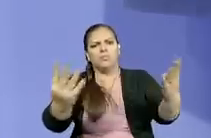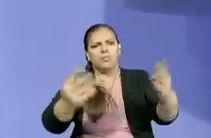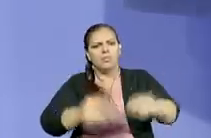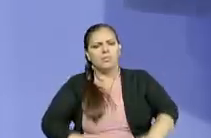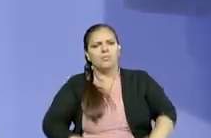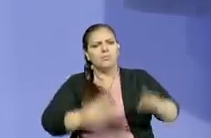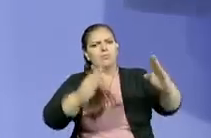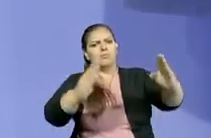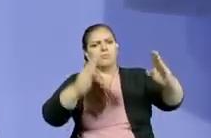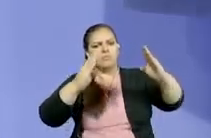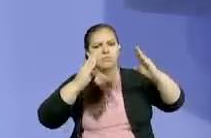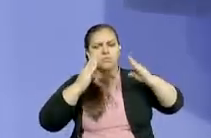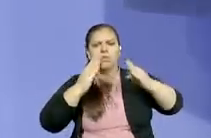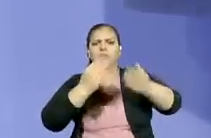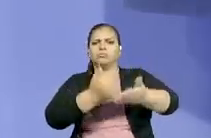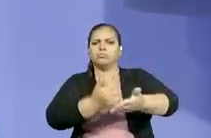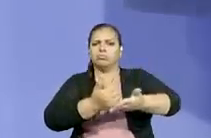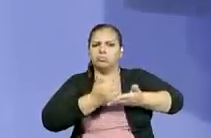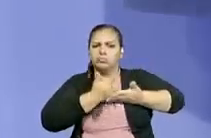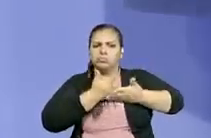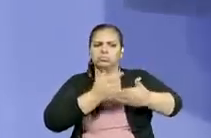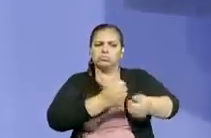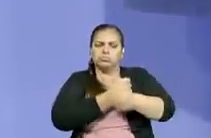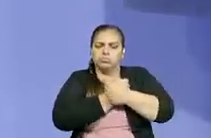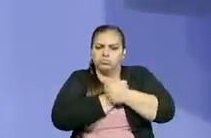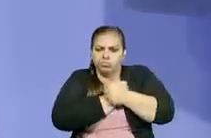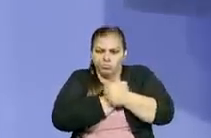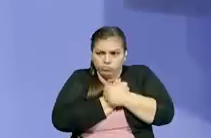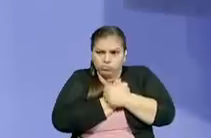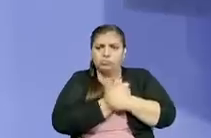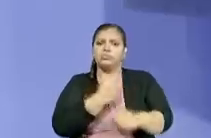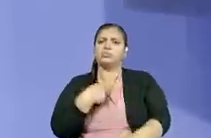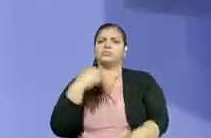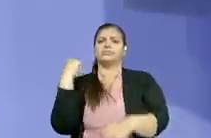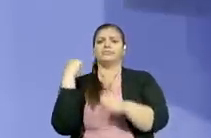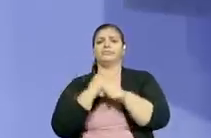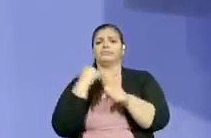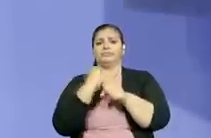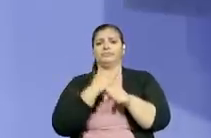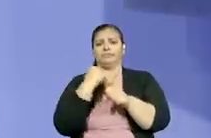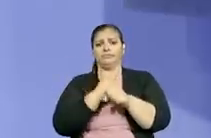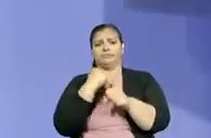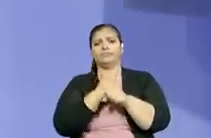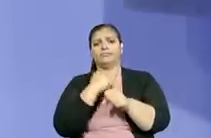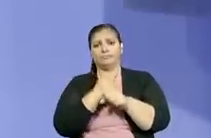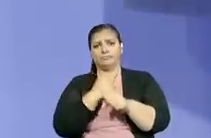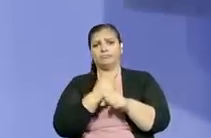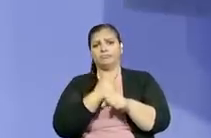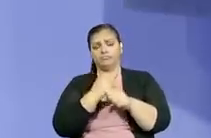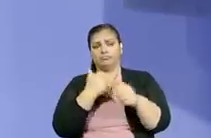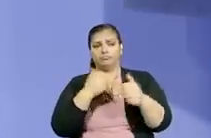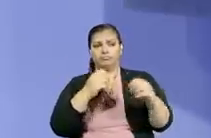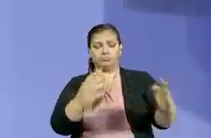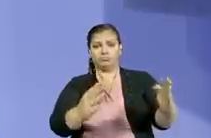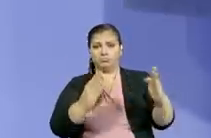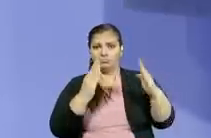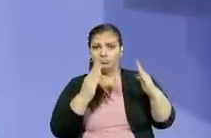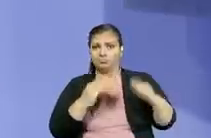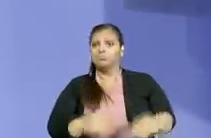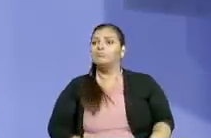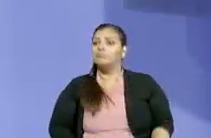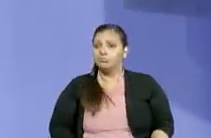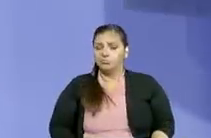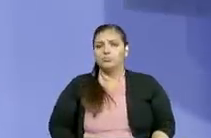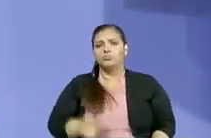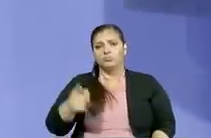perder lo que con tanto esfuerzo ha ganado. Luego, hacer más en ese campo. Le pongo un